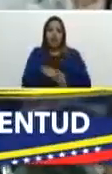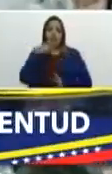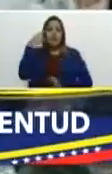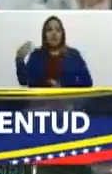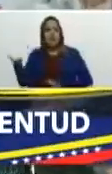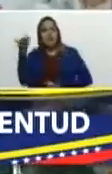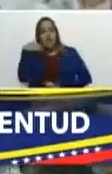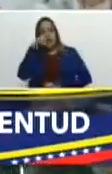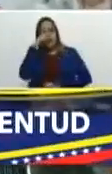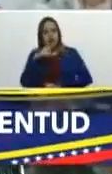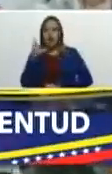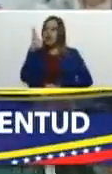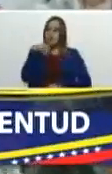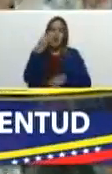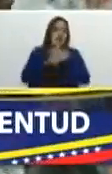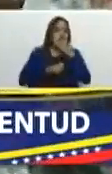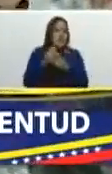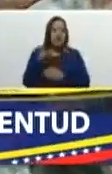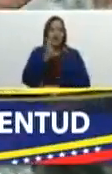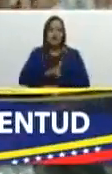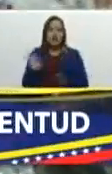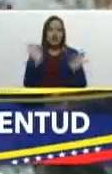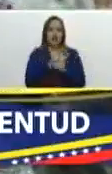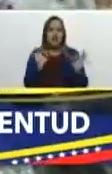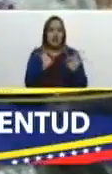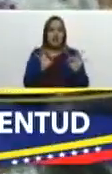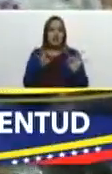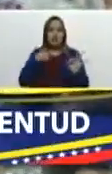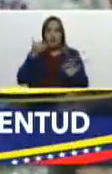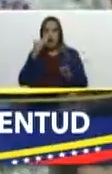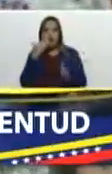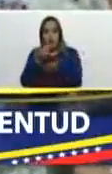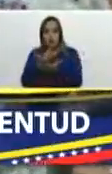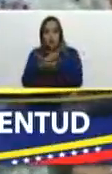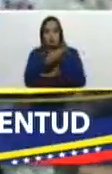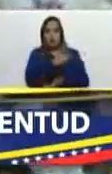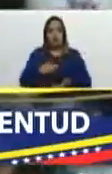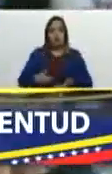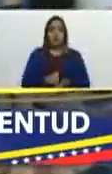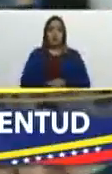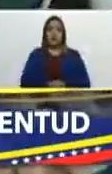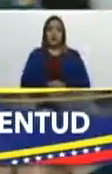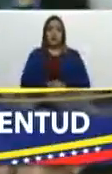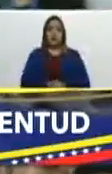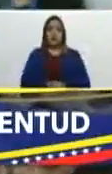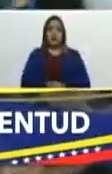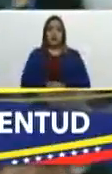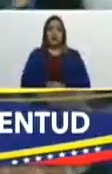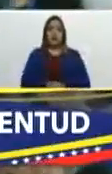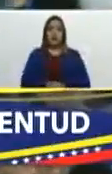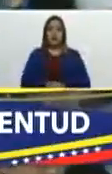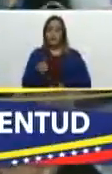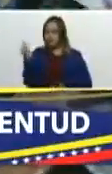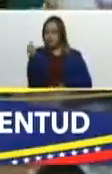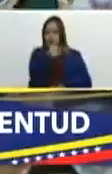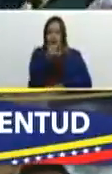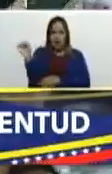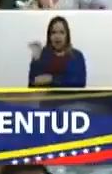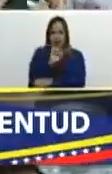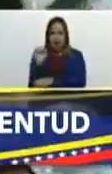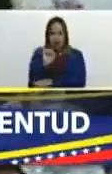pasado que aún no lo estamos utilizando. Y le tengo una propuesta, presidente. Por cada conductor que